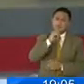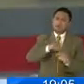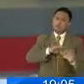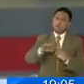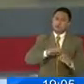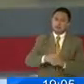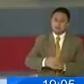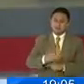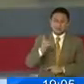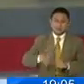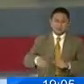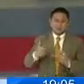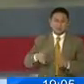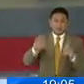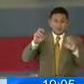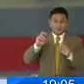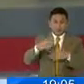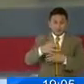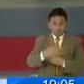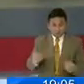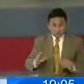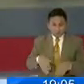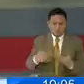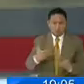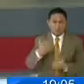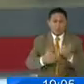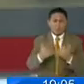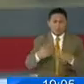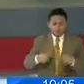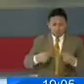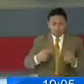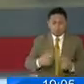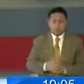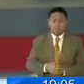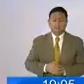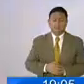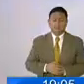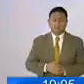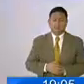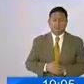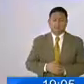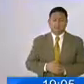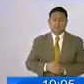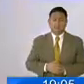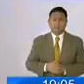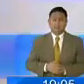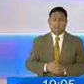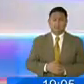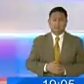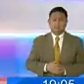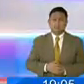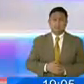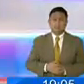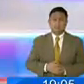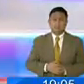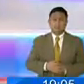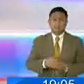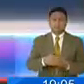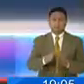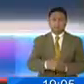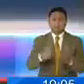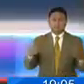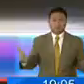pues no se logró profundizar en las soluciones a los problemas que viven los ecuatorianos. Tras el diálogo impulsado por Diario El